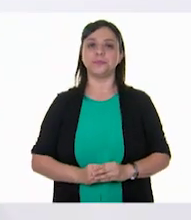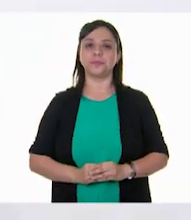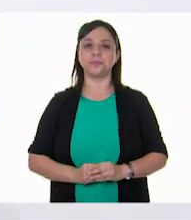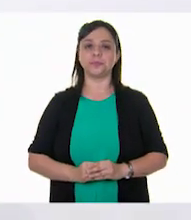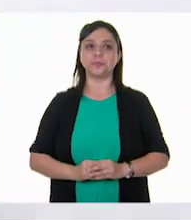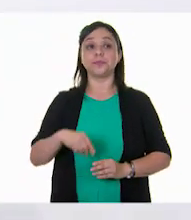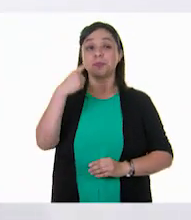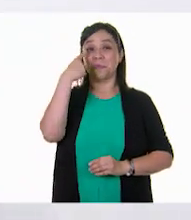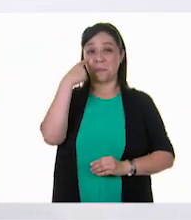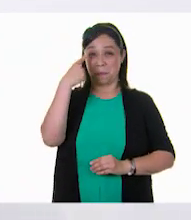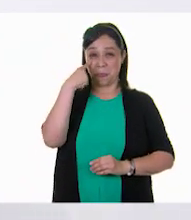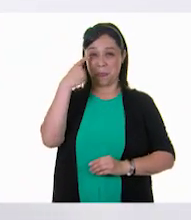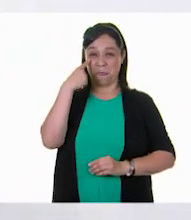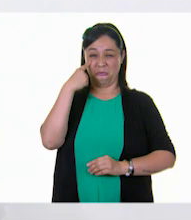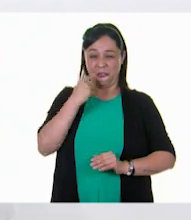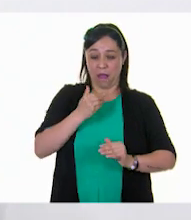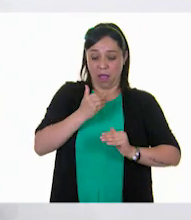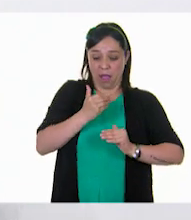o cambios